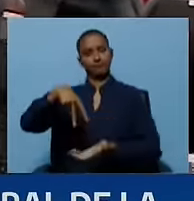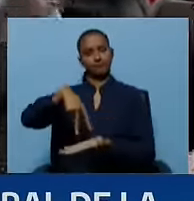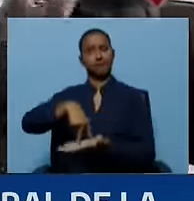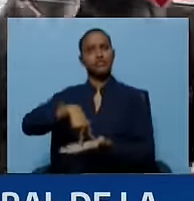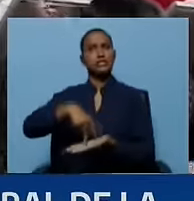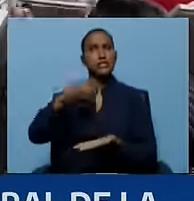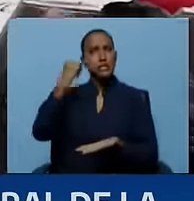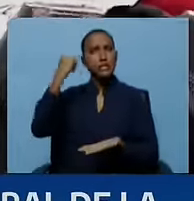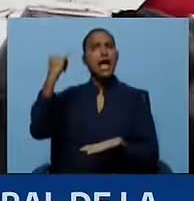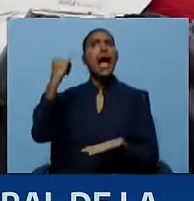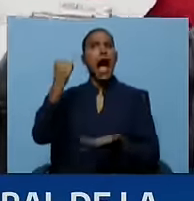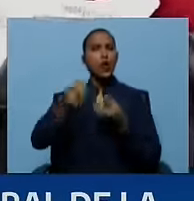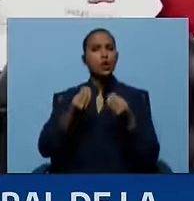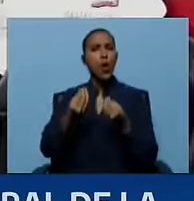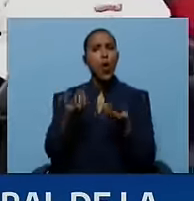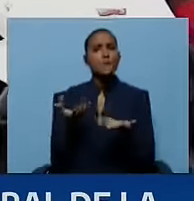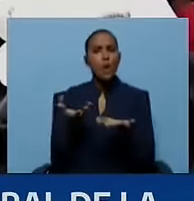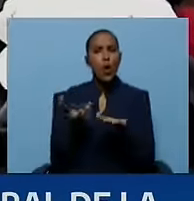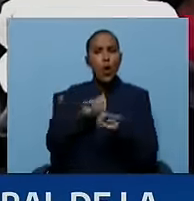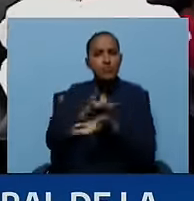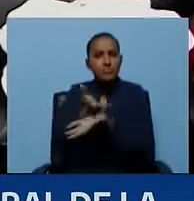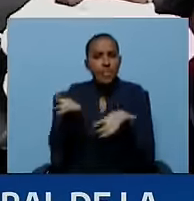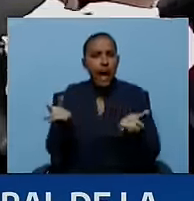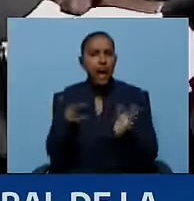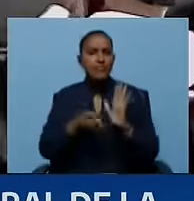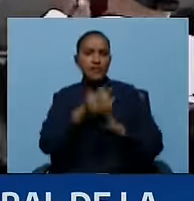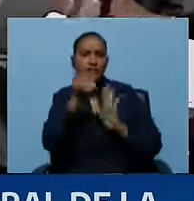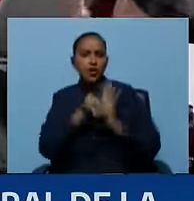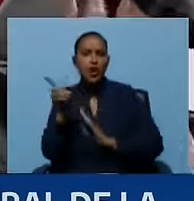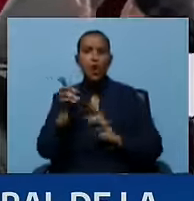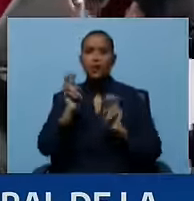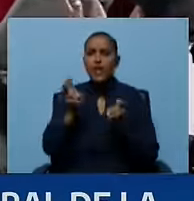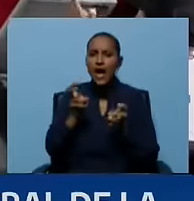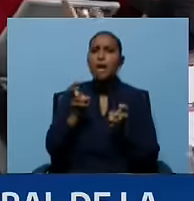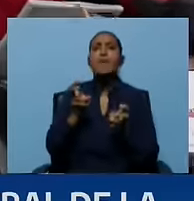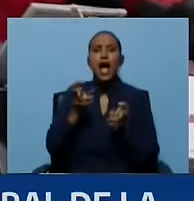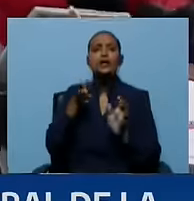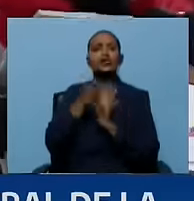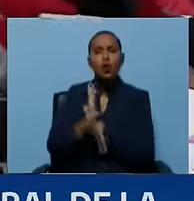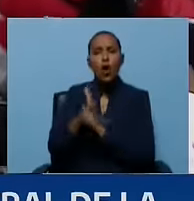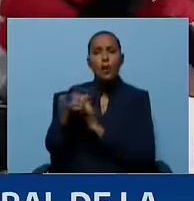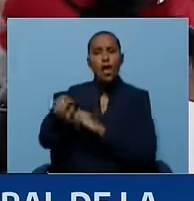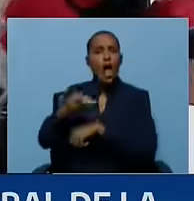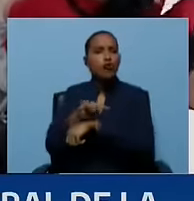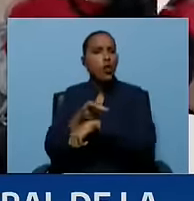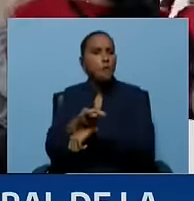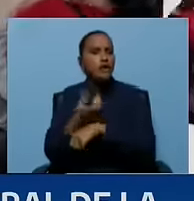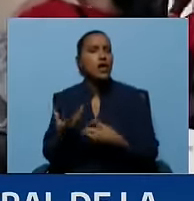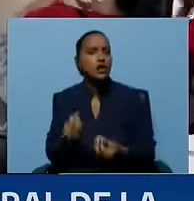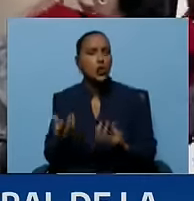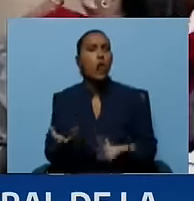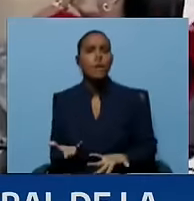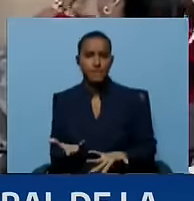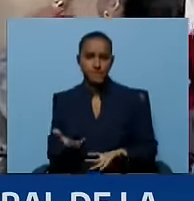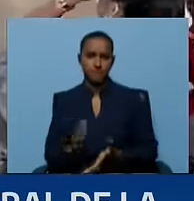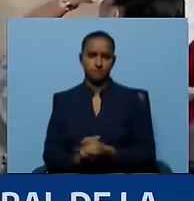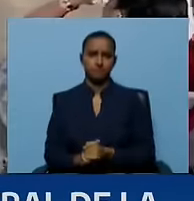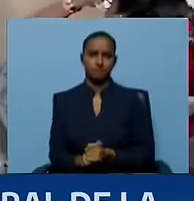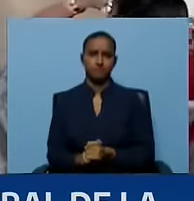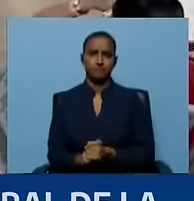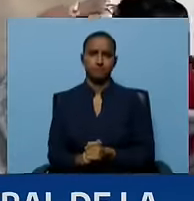formas de gobierno superficiales, superficiales,